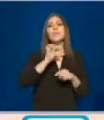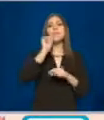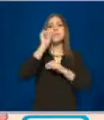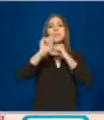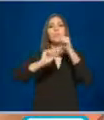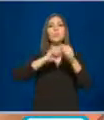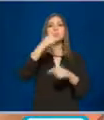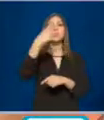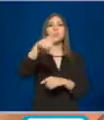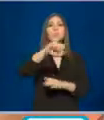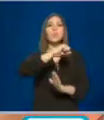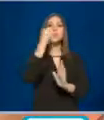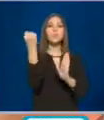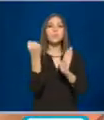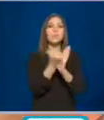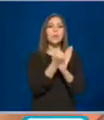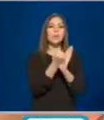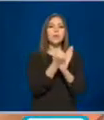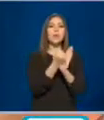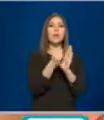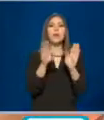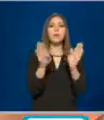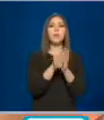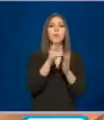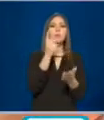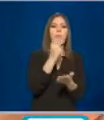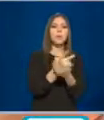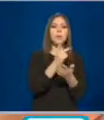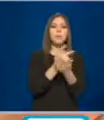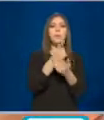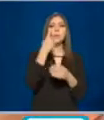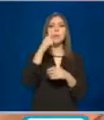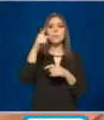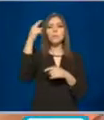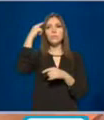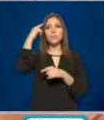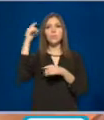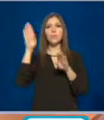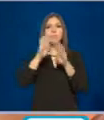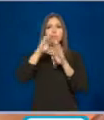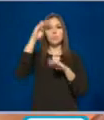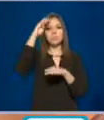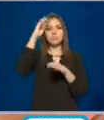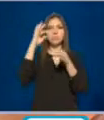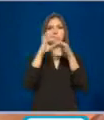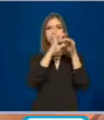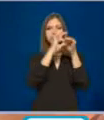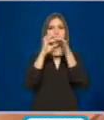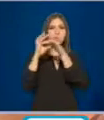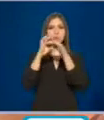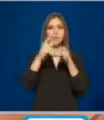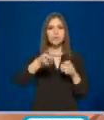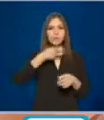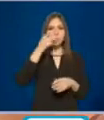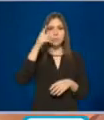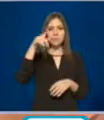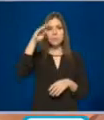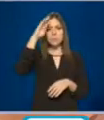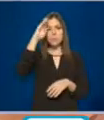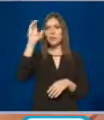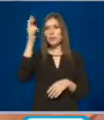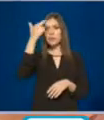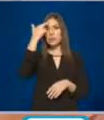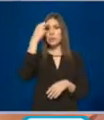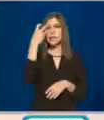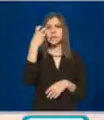la marca de Marta y de O Alejandra. sea, eso es adrede para que tu mente inconscientemente, cuando digas esto, lo que te acuerdes es